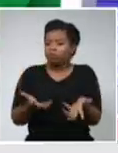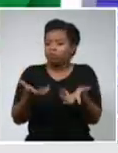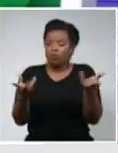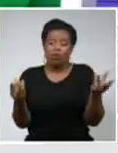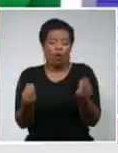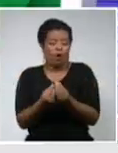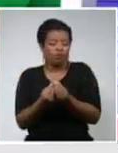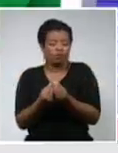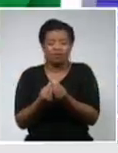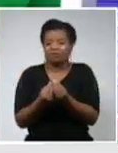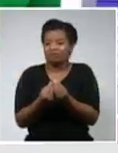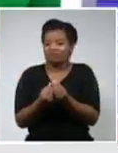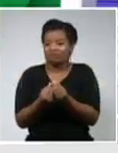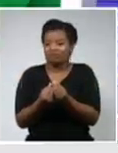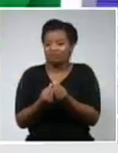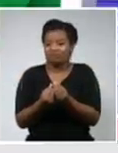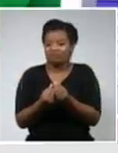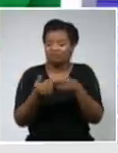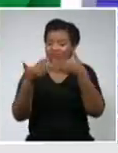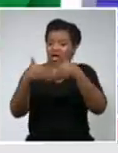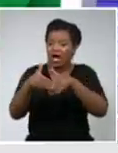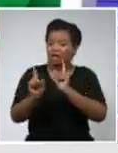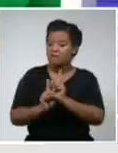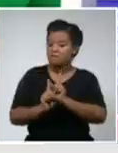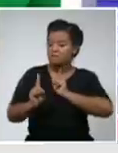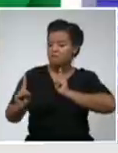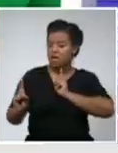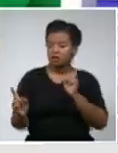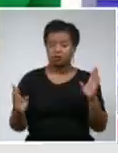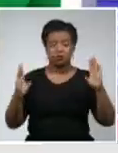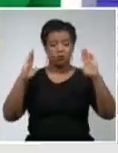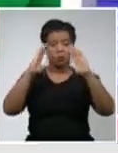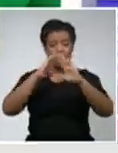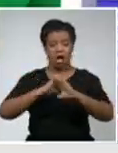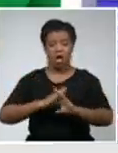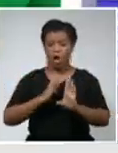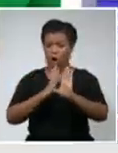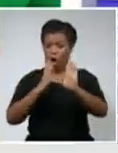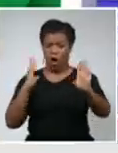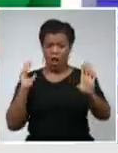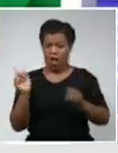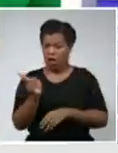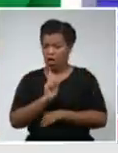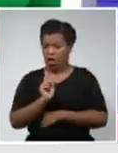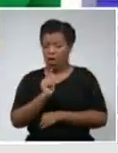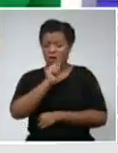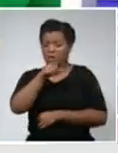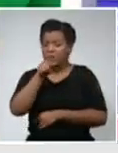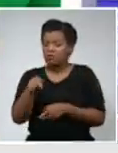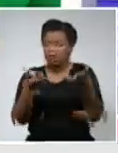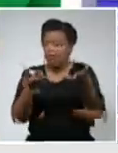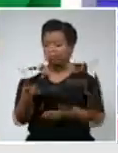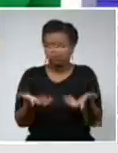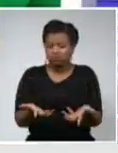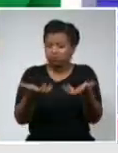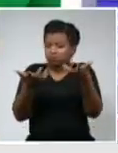no podemos decir otra cosa. No es que estén haciendo cola, es que son amontonados uno arriba del